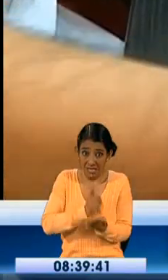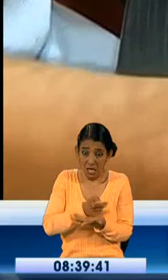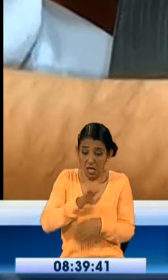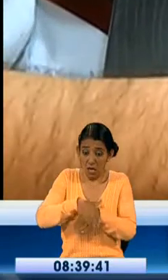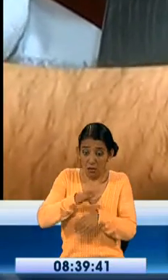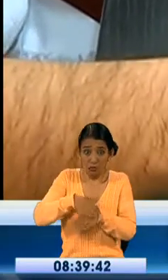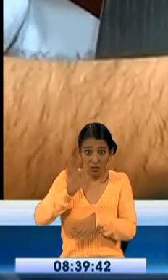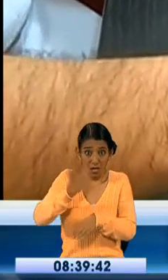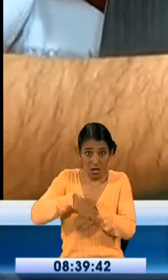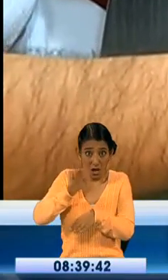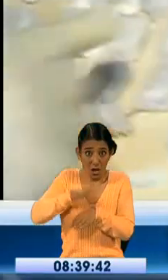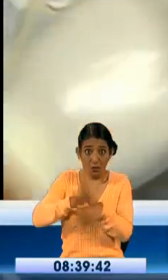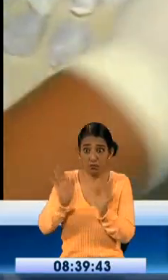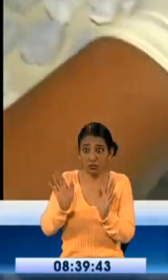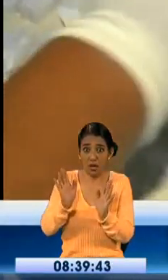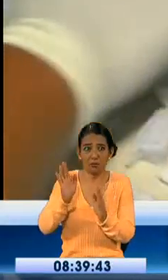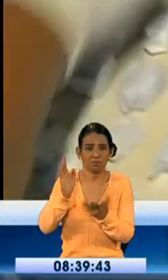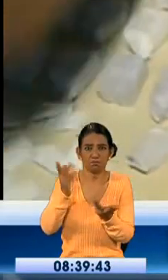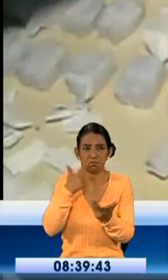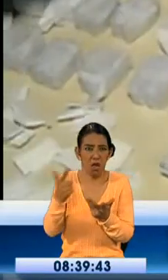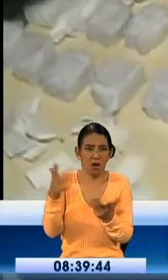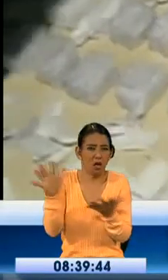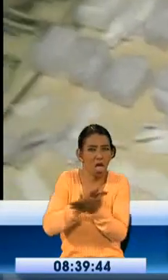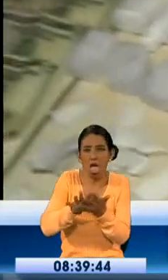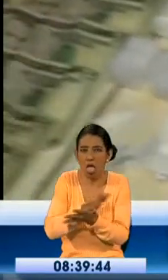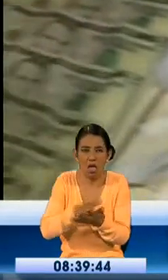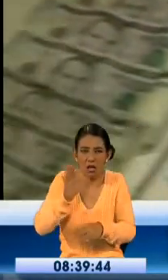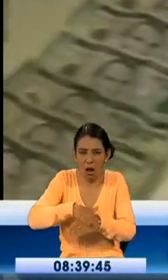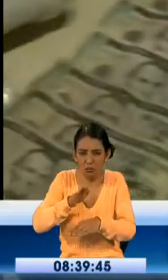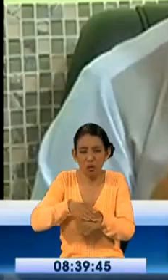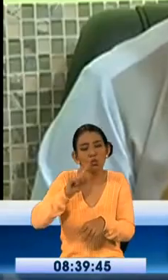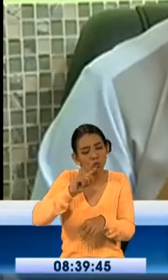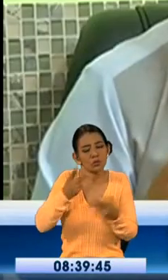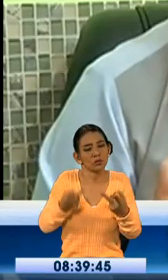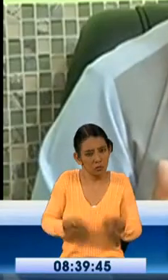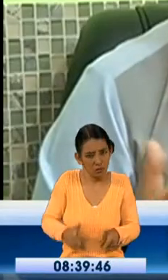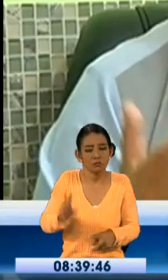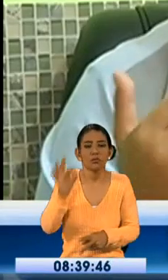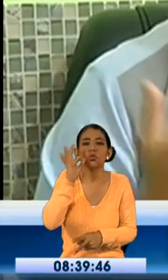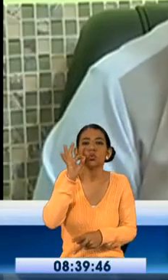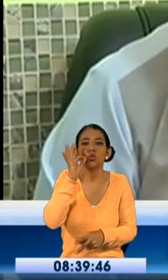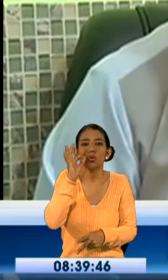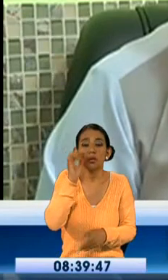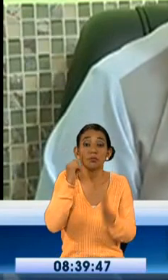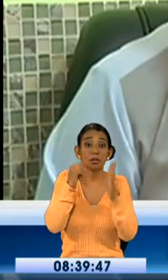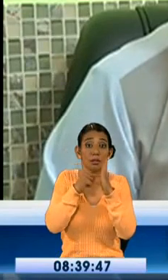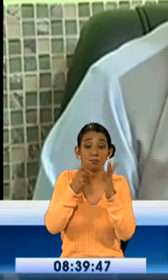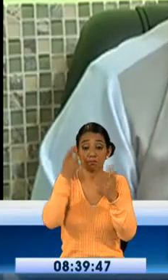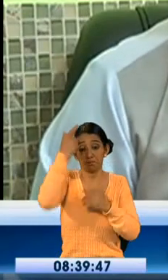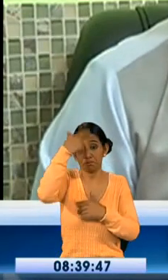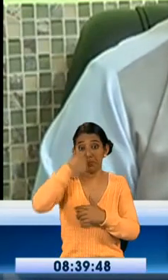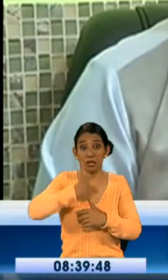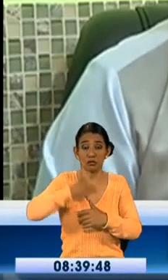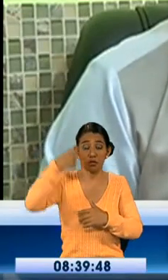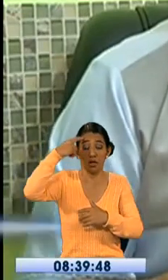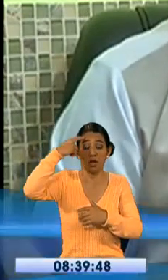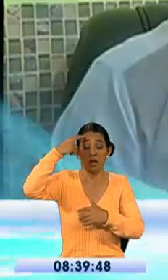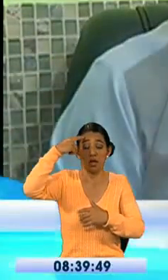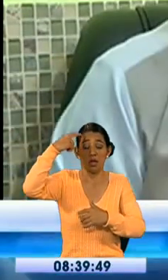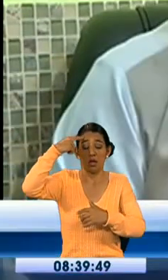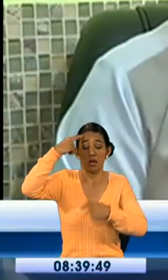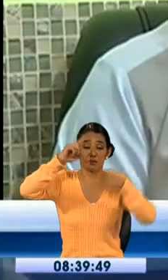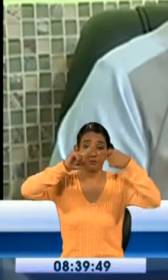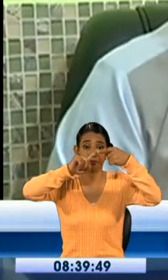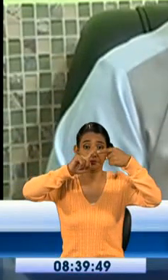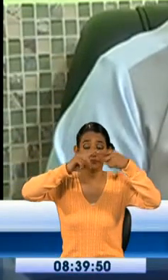erige como detonante actitudinal. Habla de drogas. Freud mencionaba que en el subconsciente tenemos una parte